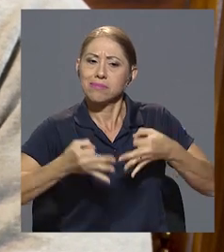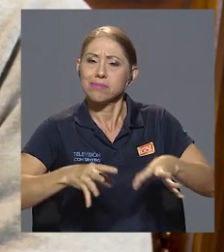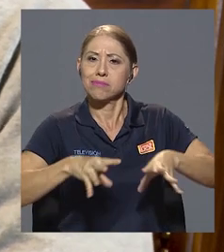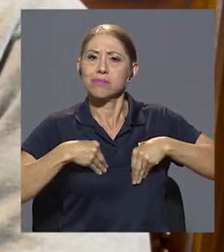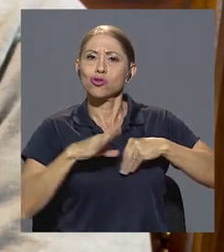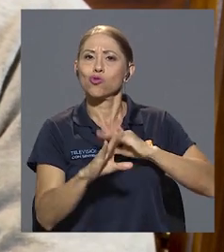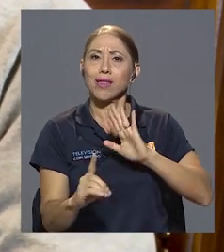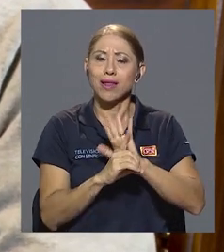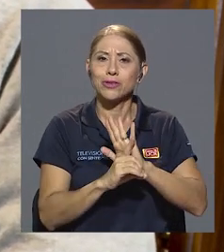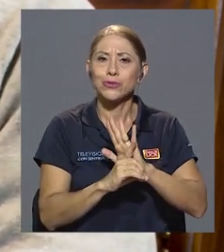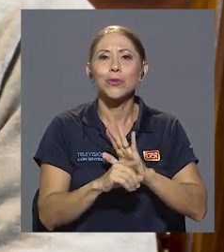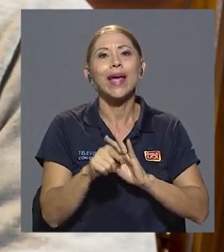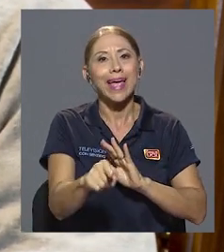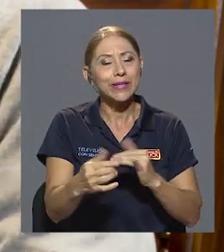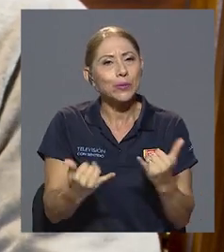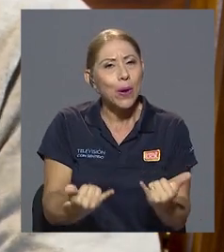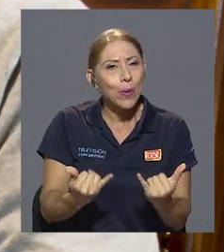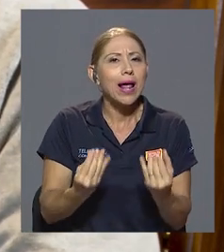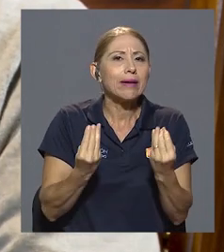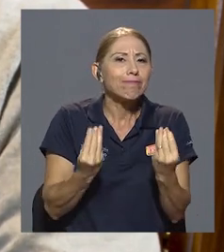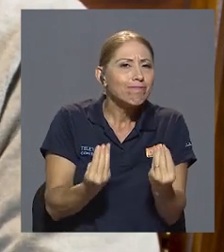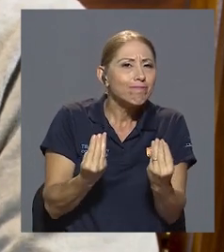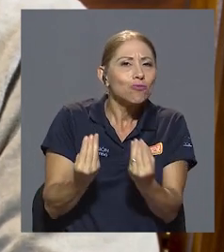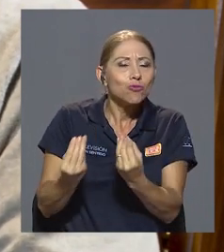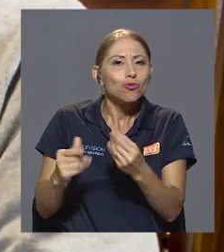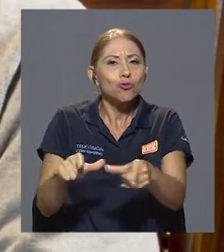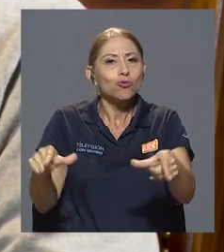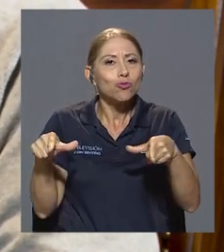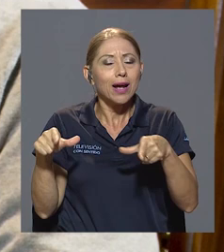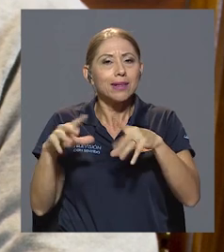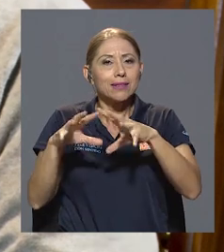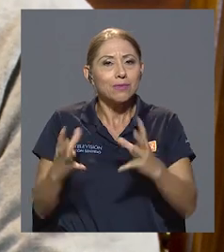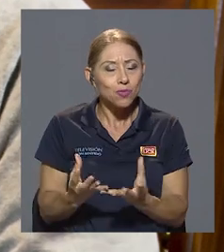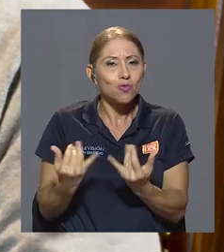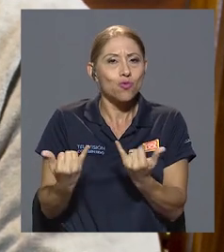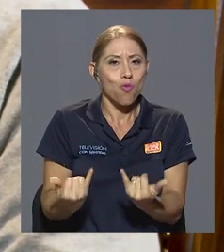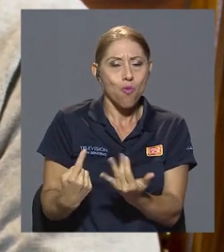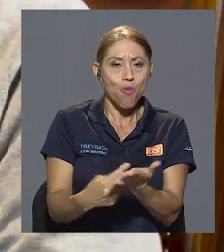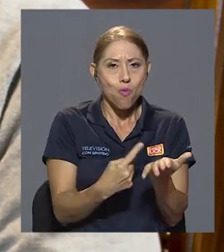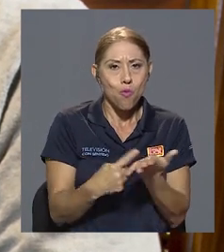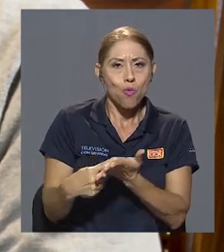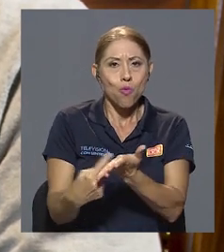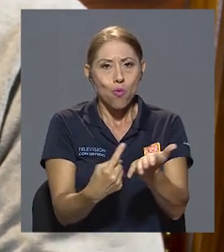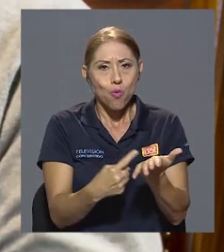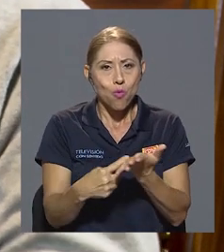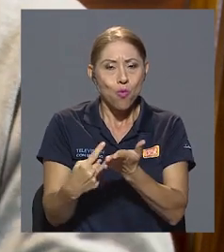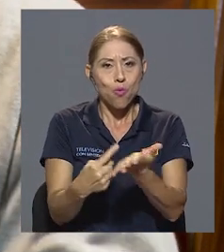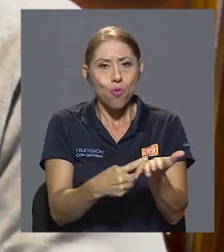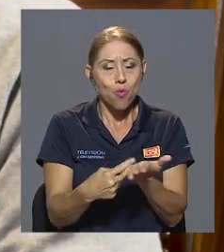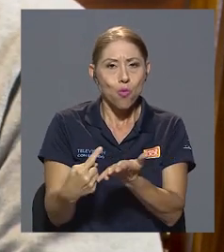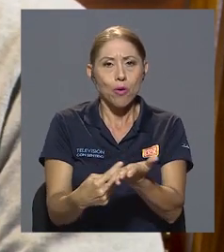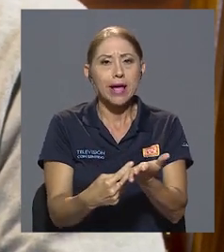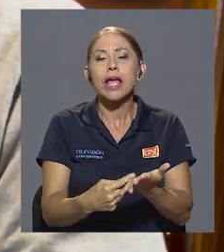en la discusión en muchos regiones del mundo y me da limitación a mí que es más bien hoy